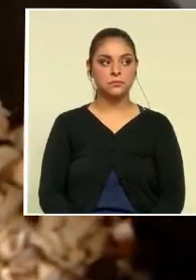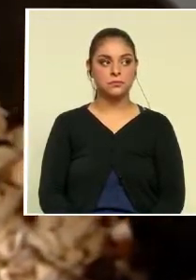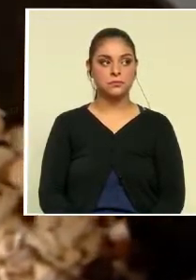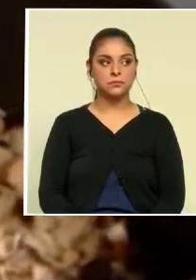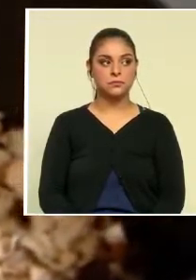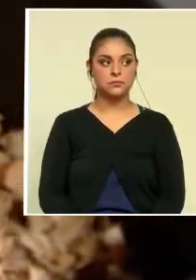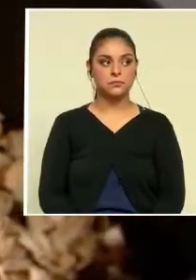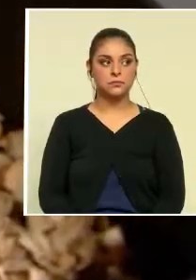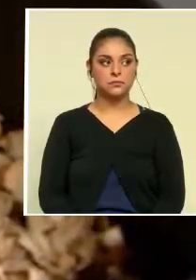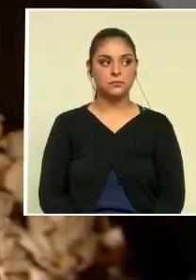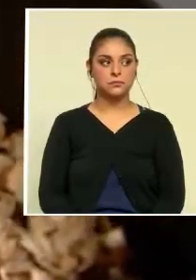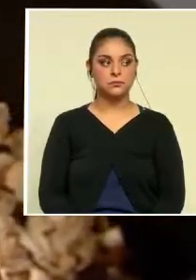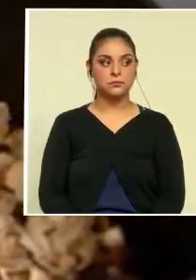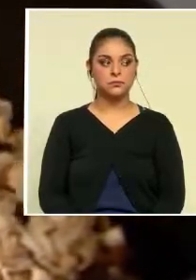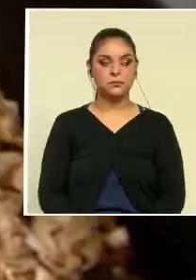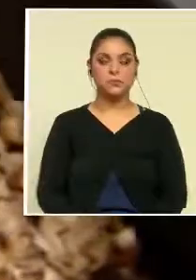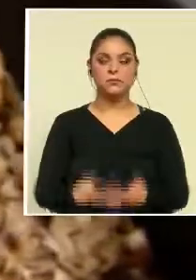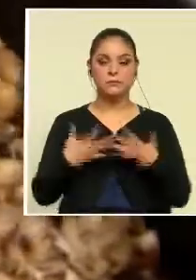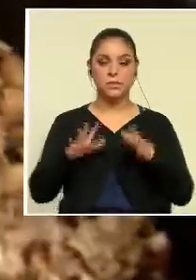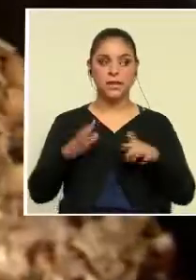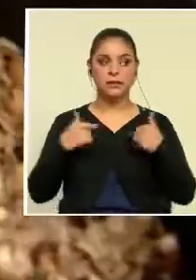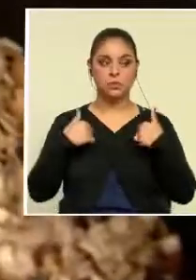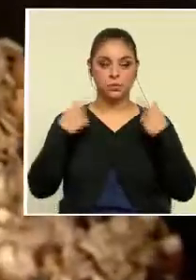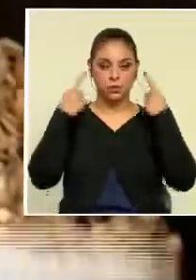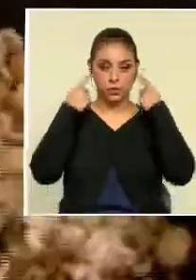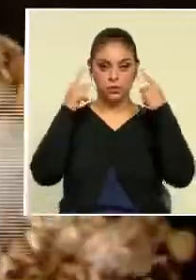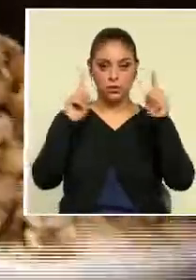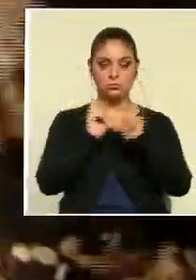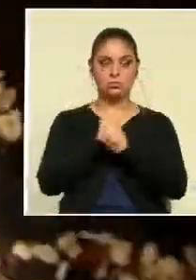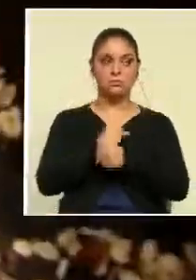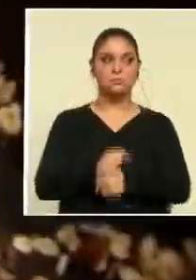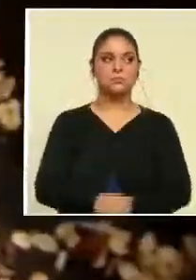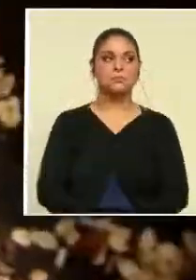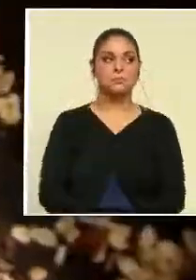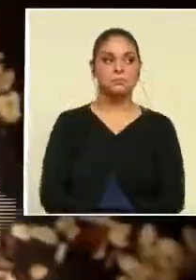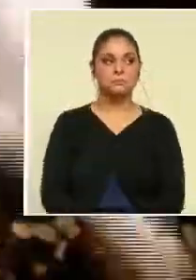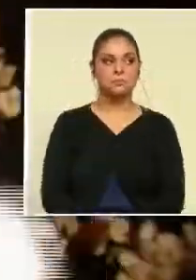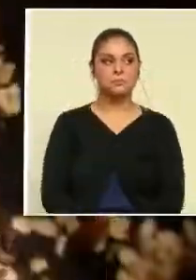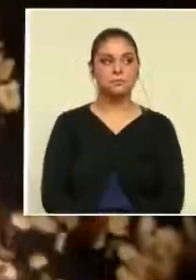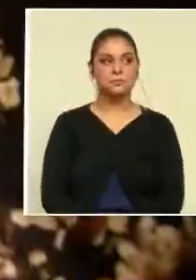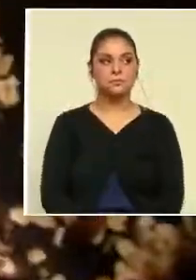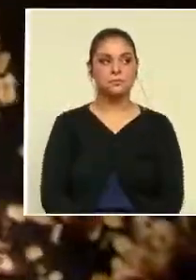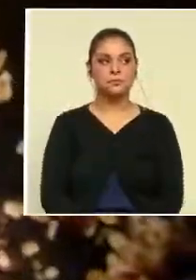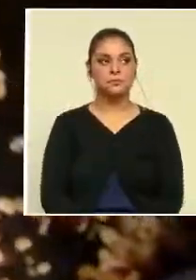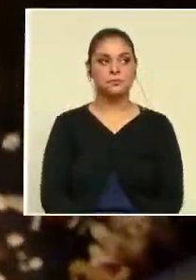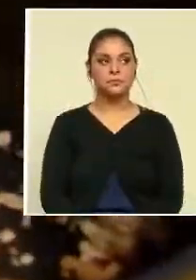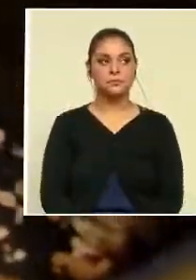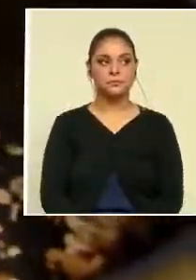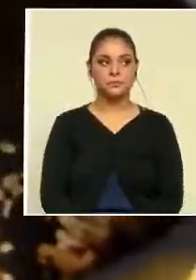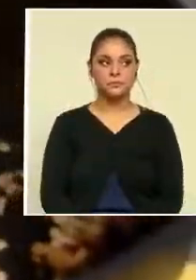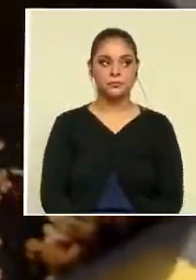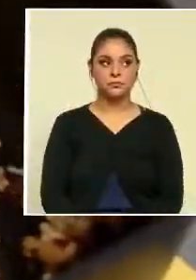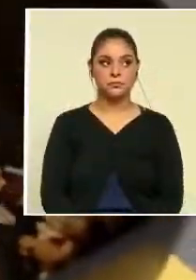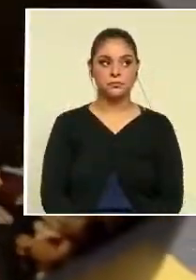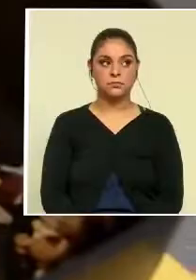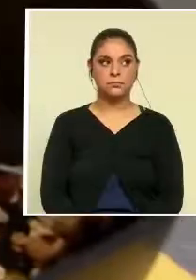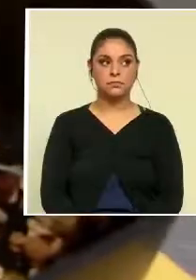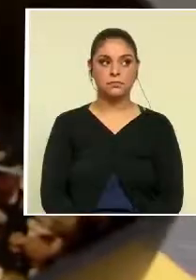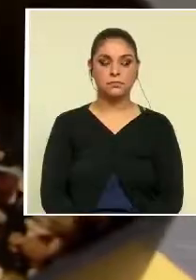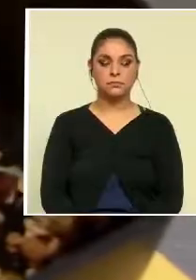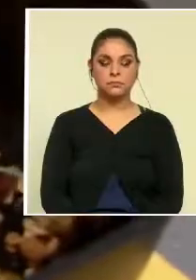ya lo logró sí gracias niña buena ahí suena niños y niñas